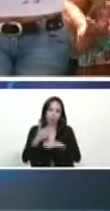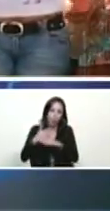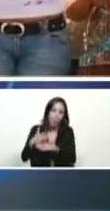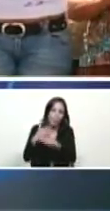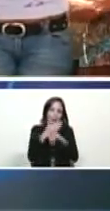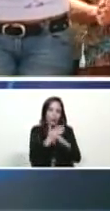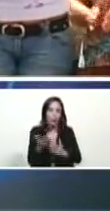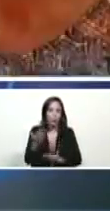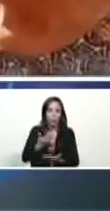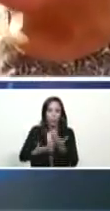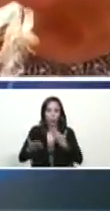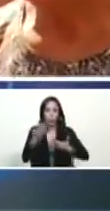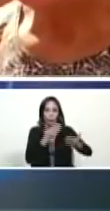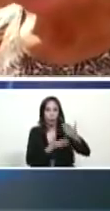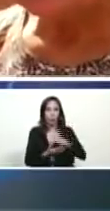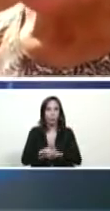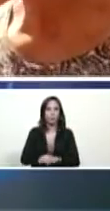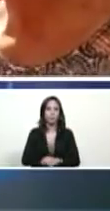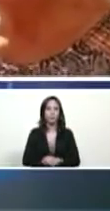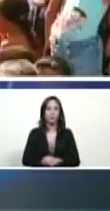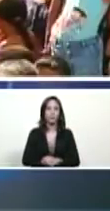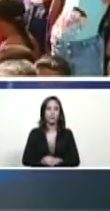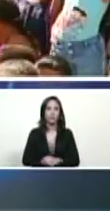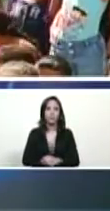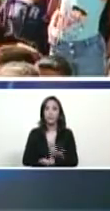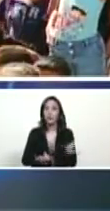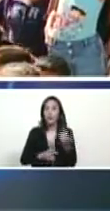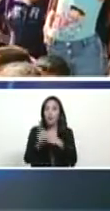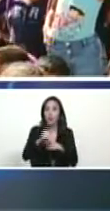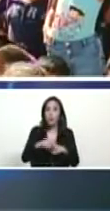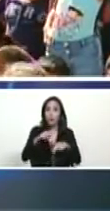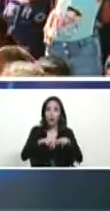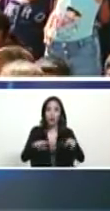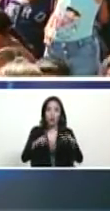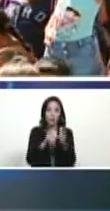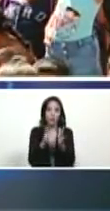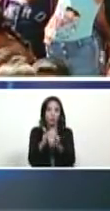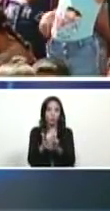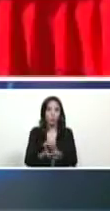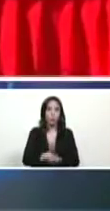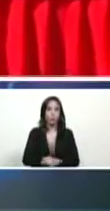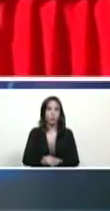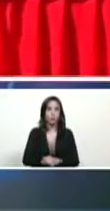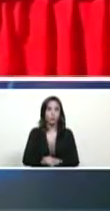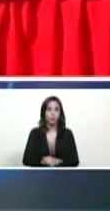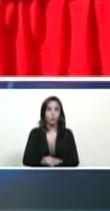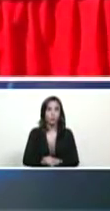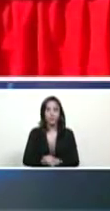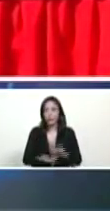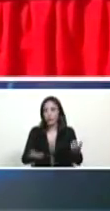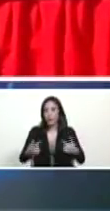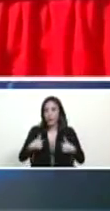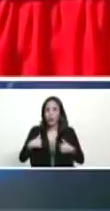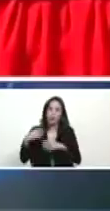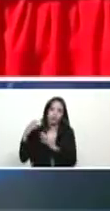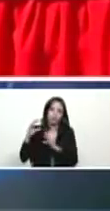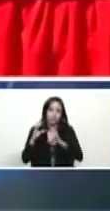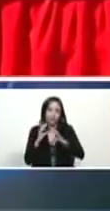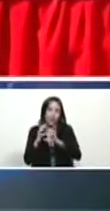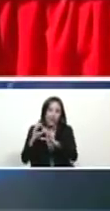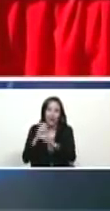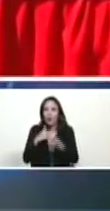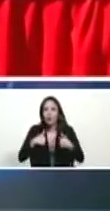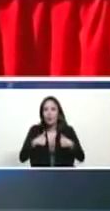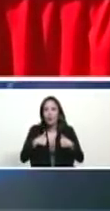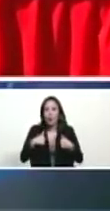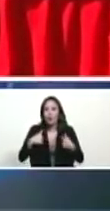compartir. Y el niño Jesús, a través de San Nicolás Maduro,